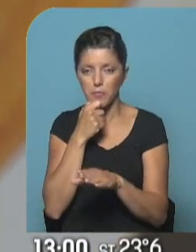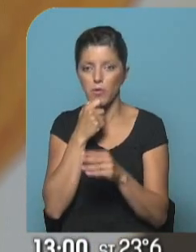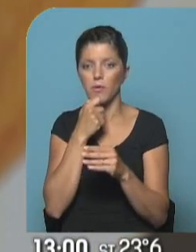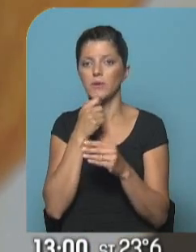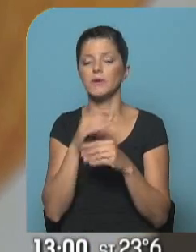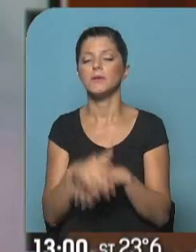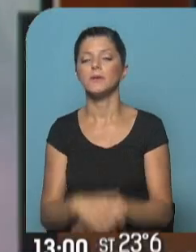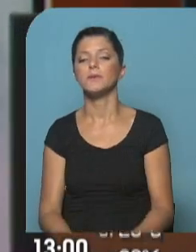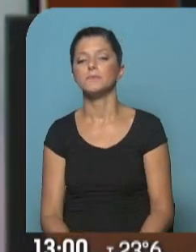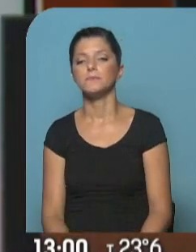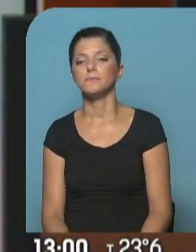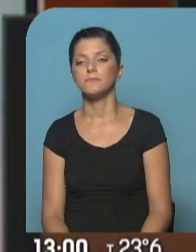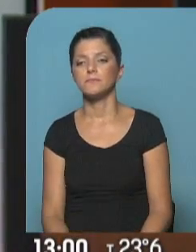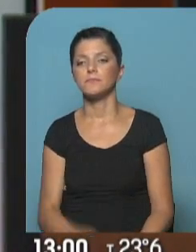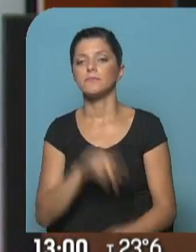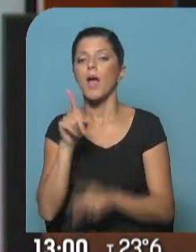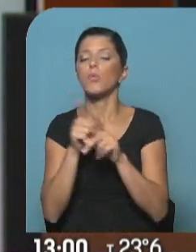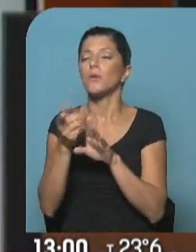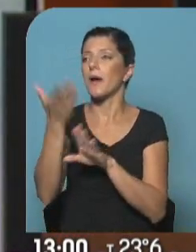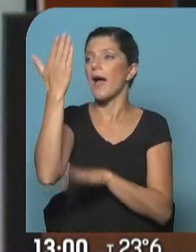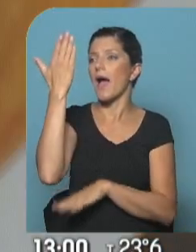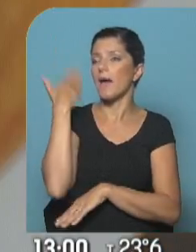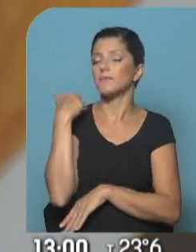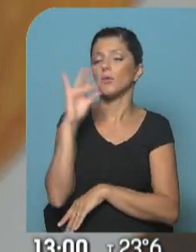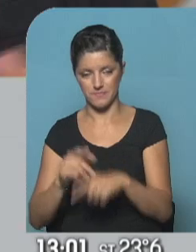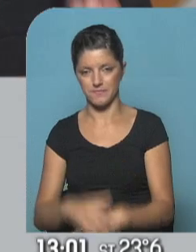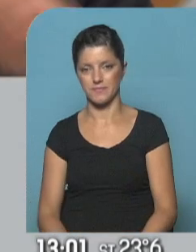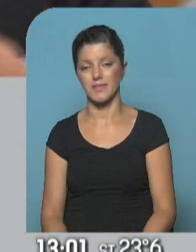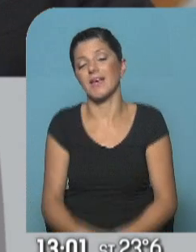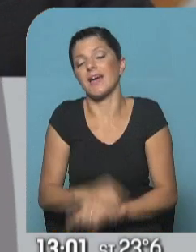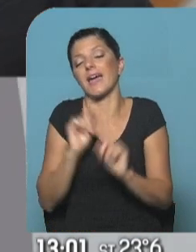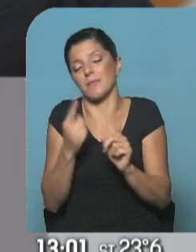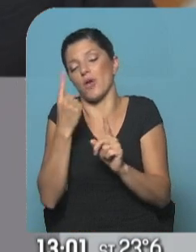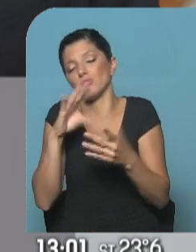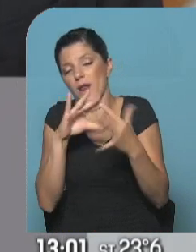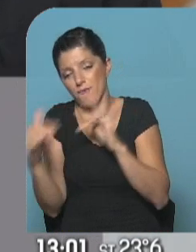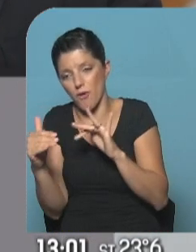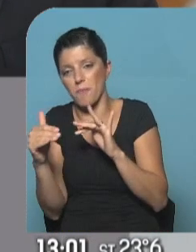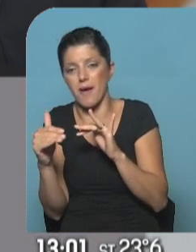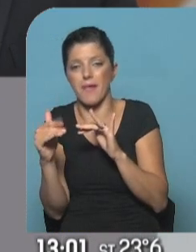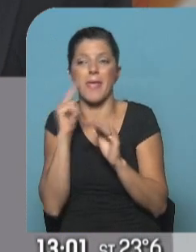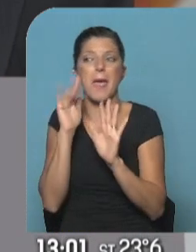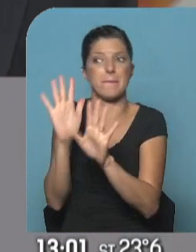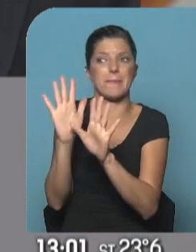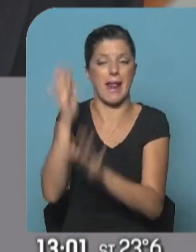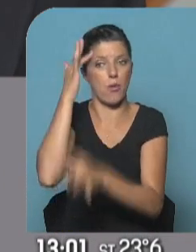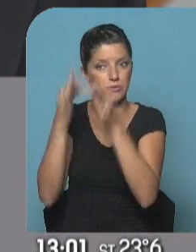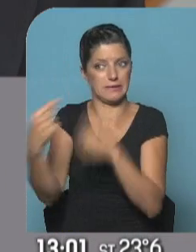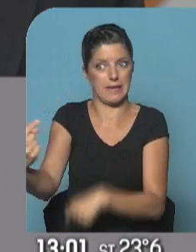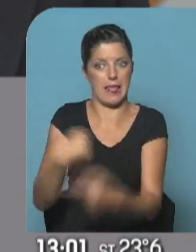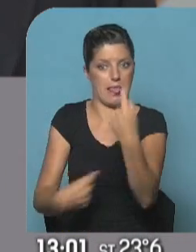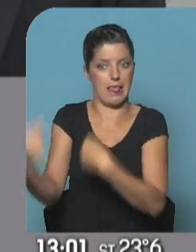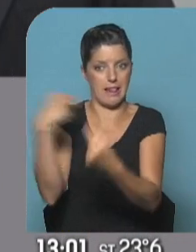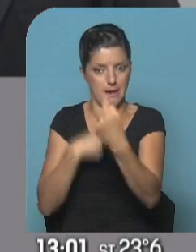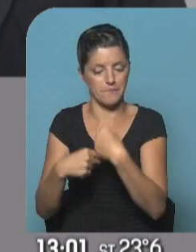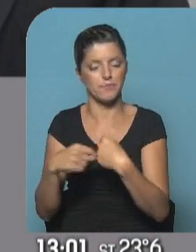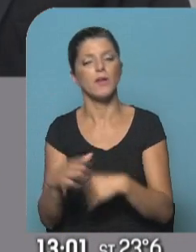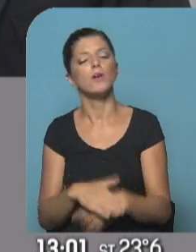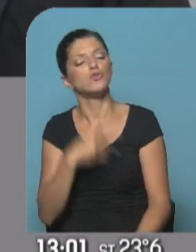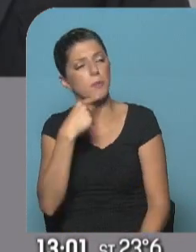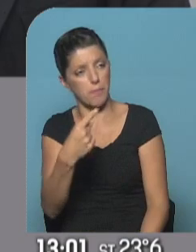había quedado como sensación después de la caída de Dilma, que era la falta de participación de la gente. Parecería que hay un cambio ahí, por lo menos